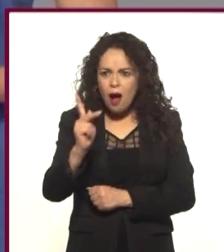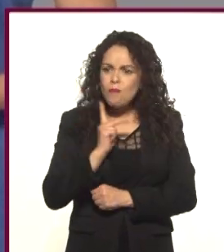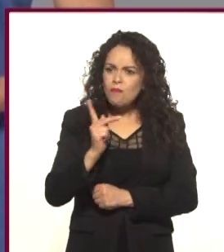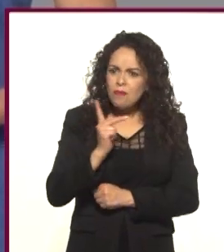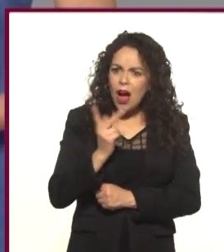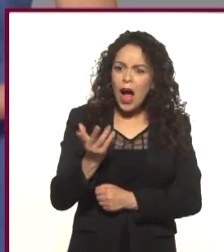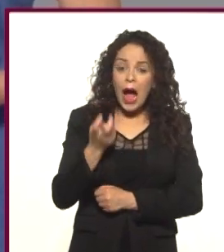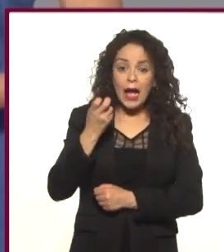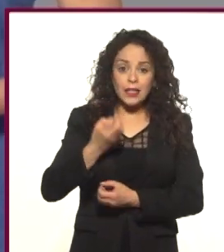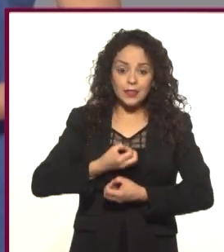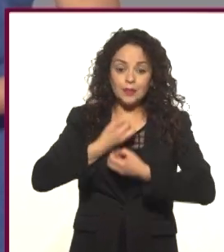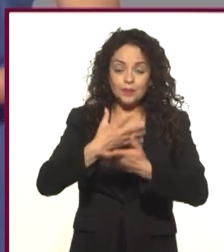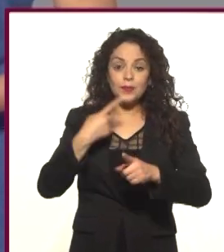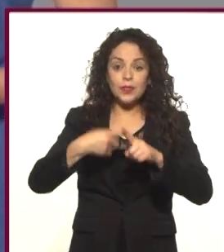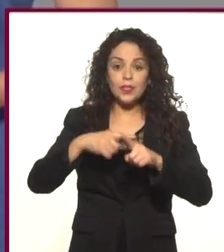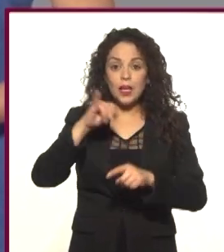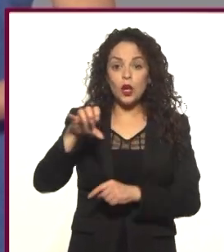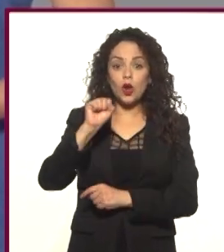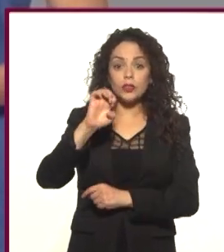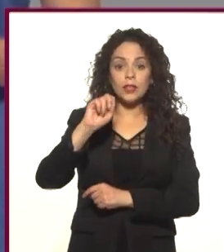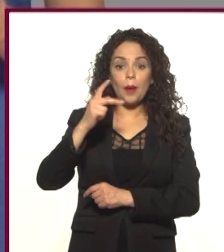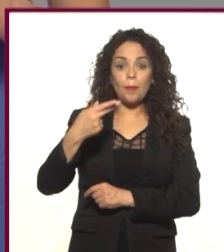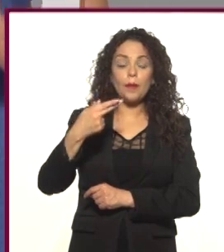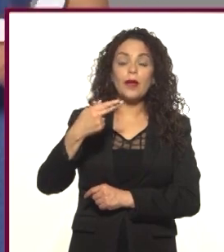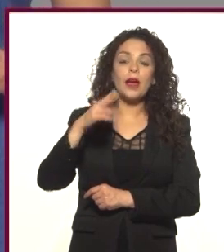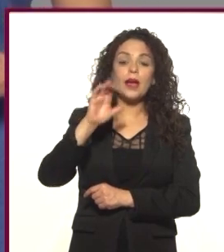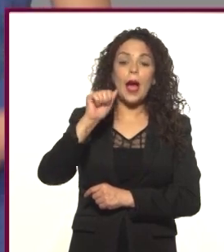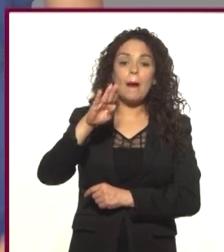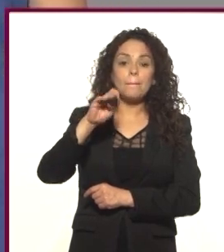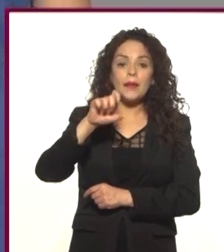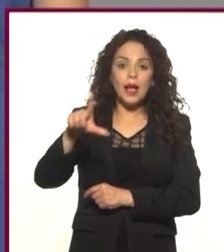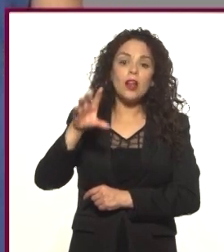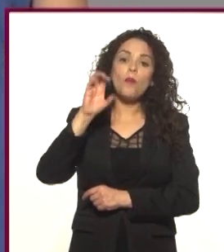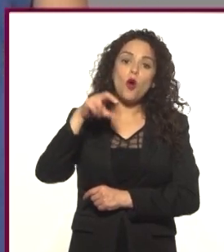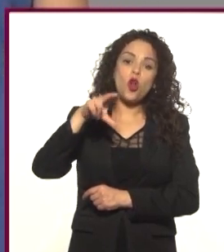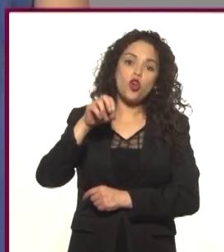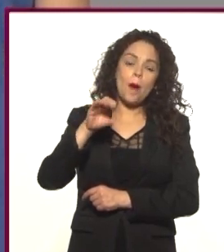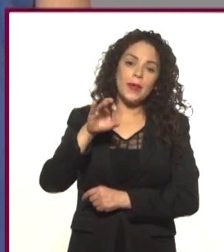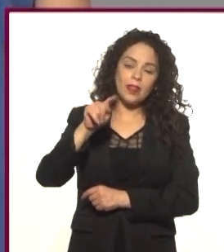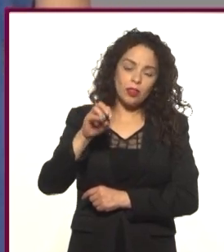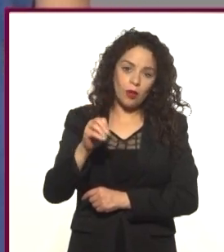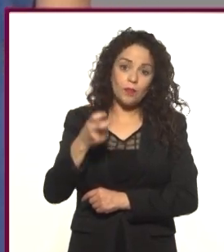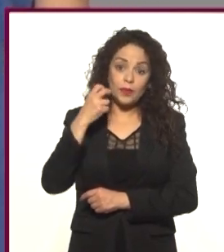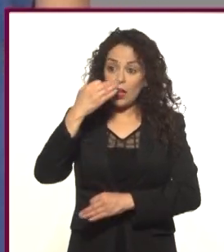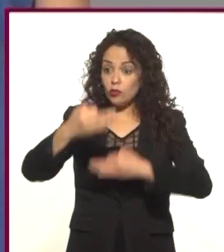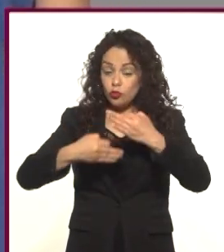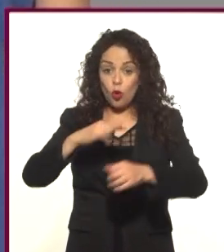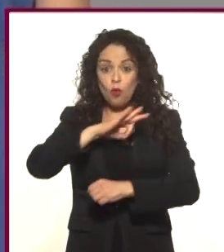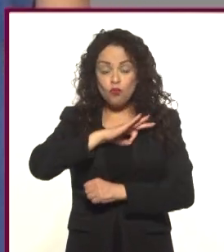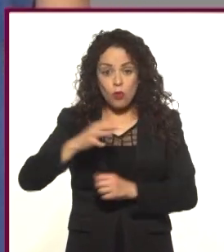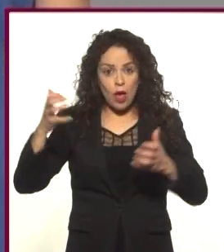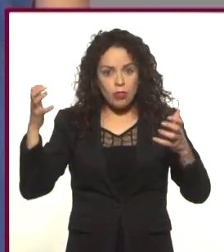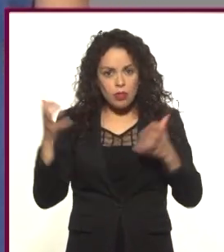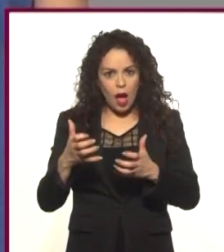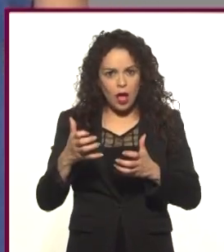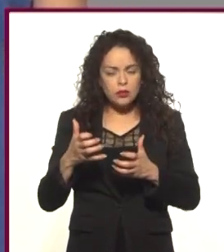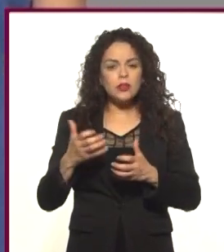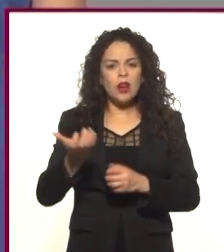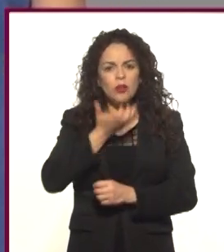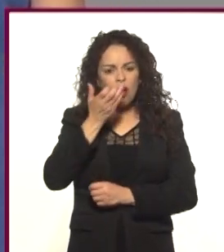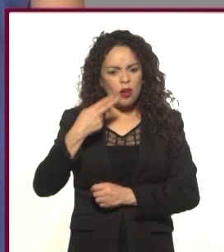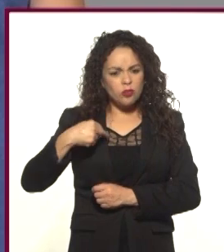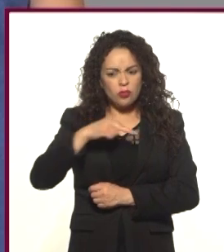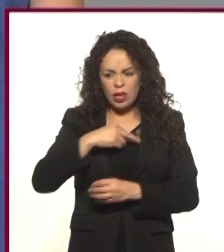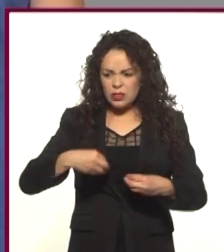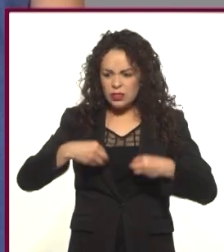también era algo que buscaba transmitir Joseph Campbell con el monomito. La idea de que todos tenemos la capacidad para salir de nuestro